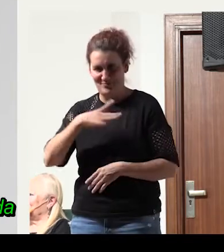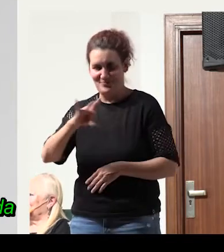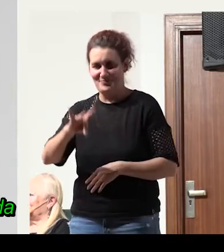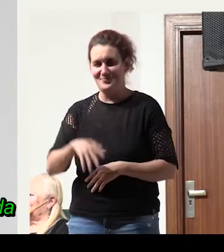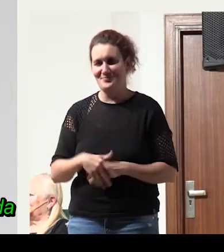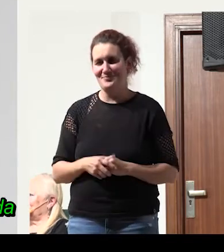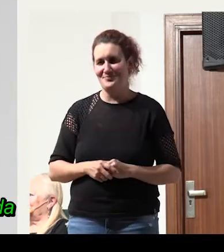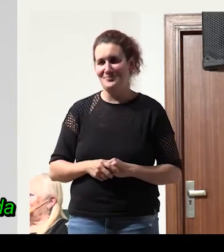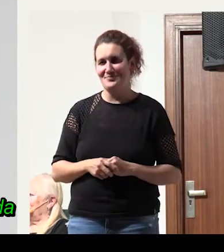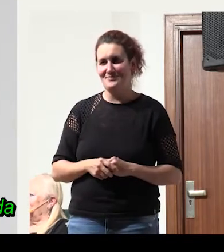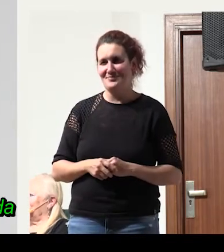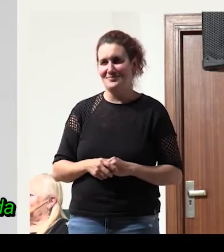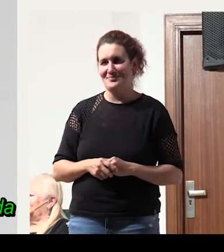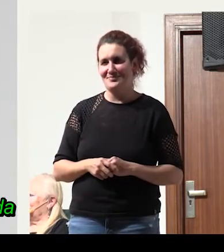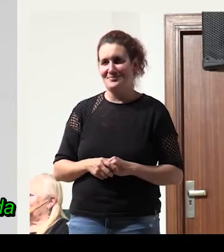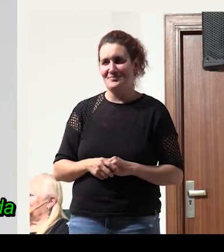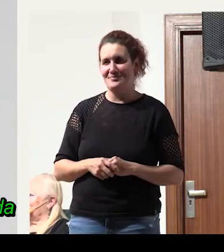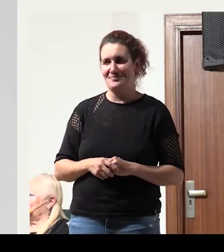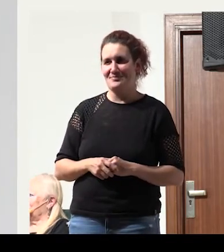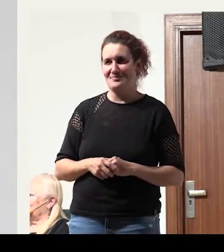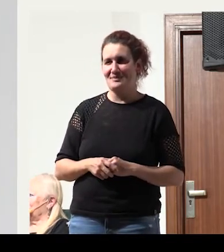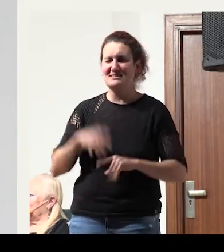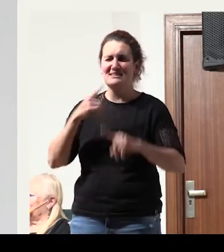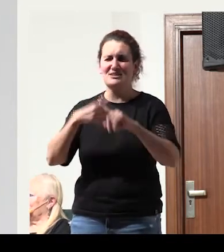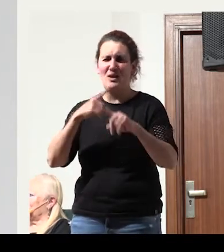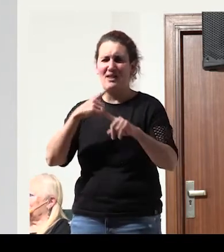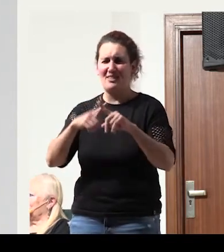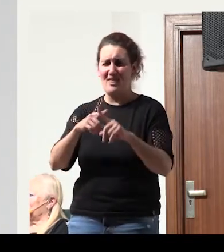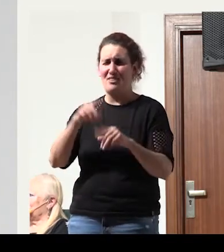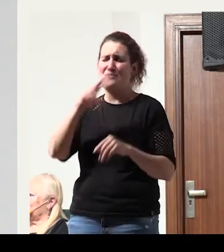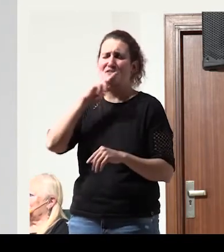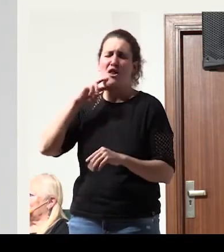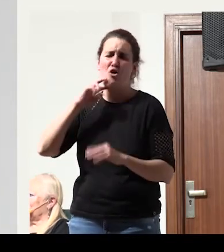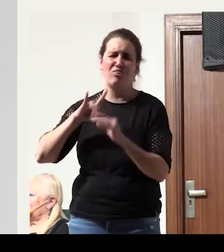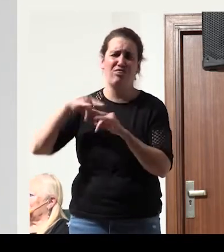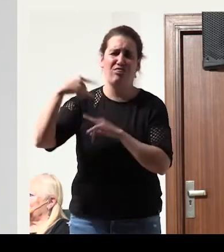¿No está acaso sobrevalorada la sexualidad?